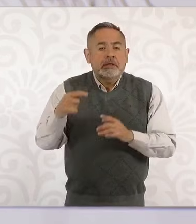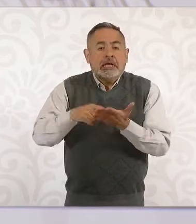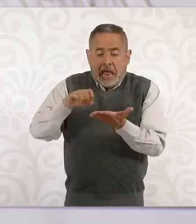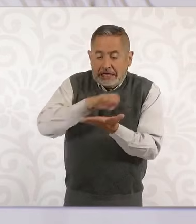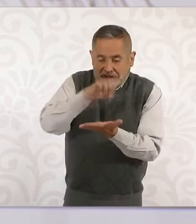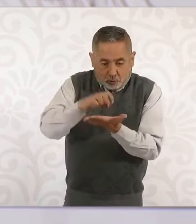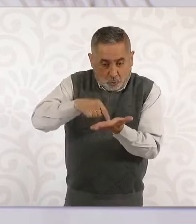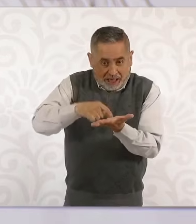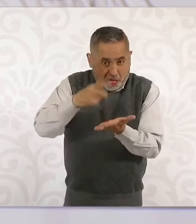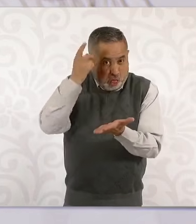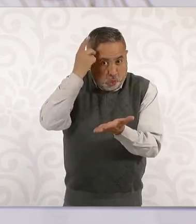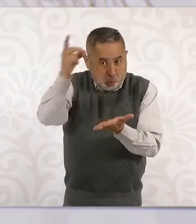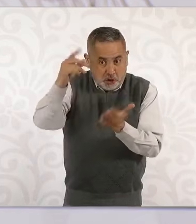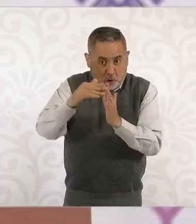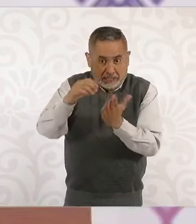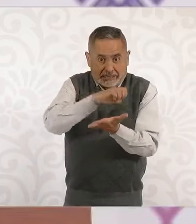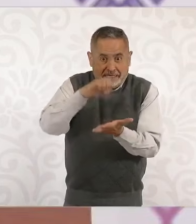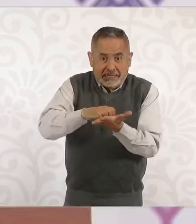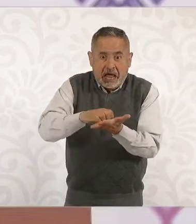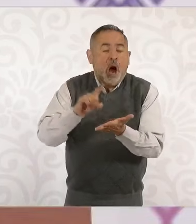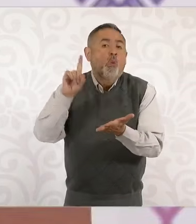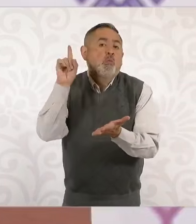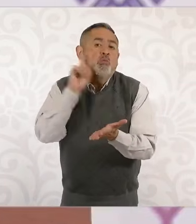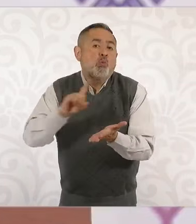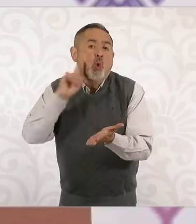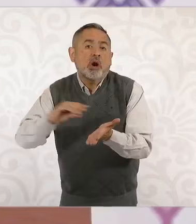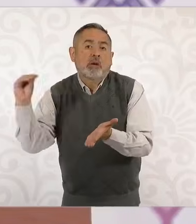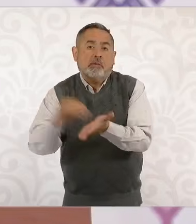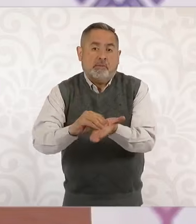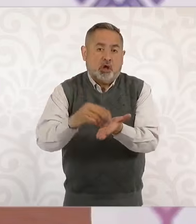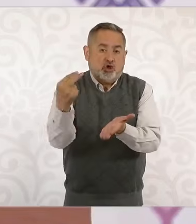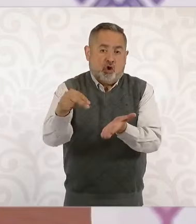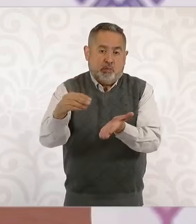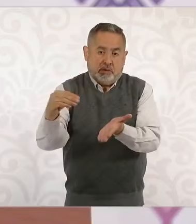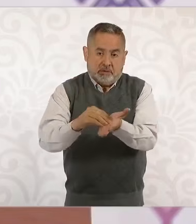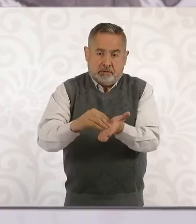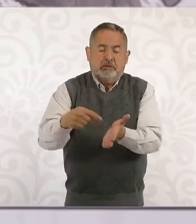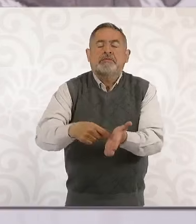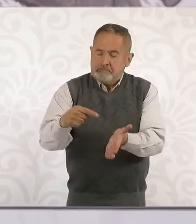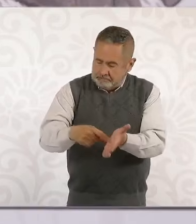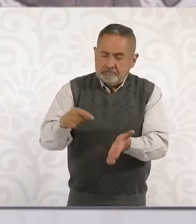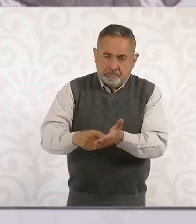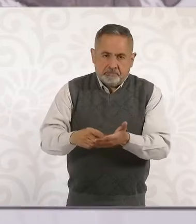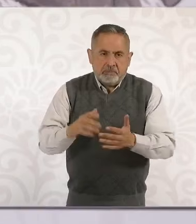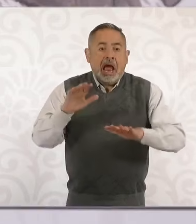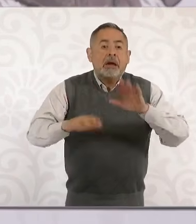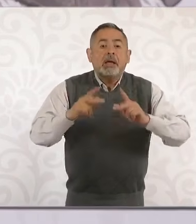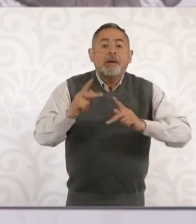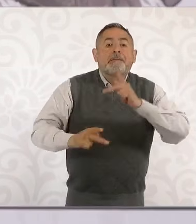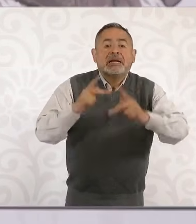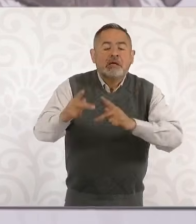escritura quede a nombre de la mujer. Ahora, a veces el crédito del